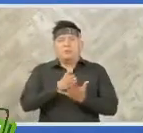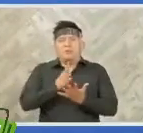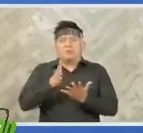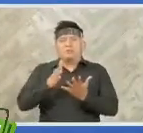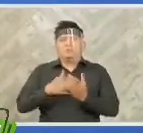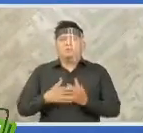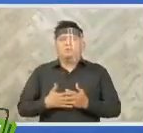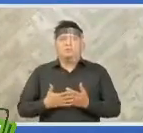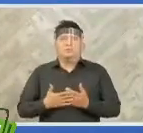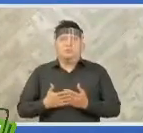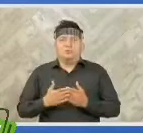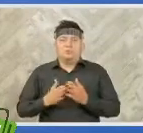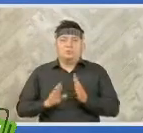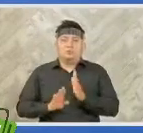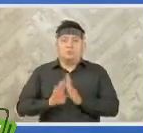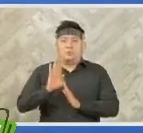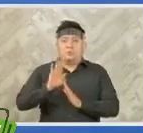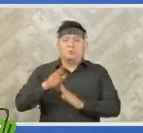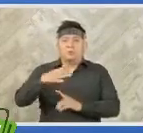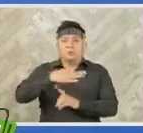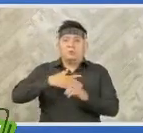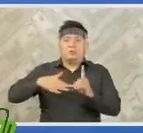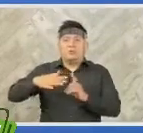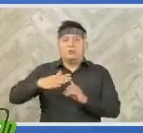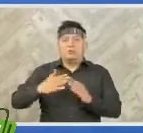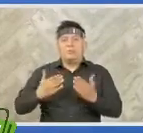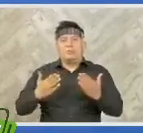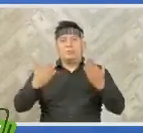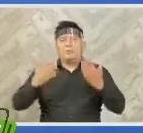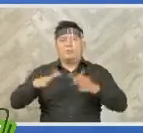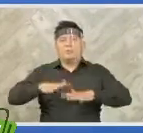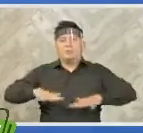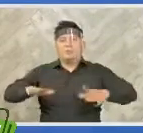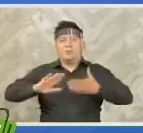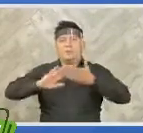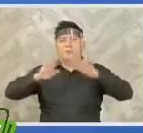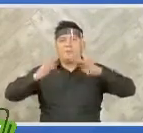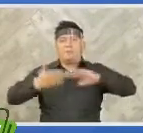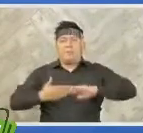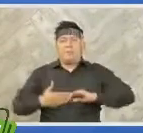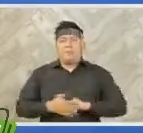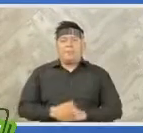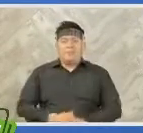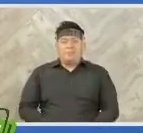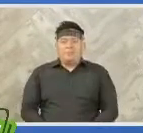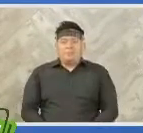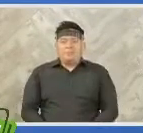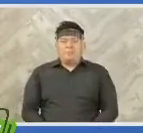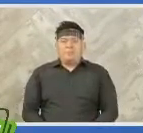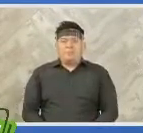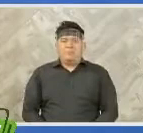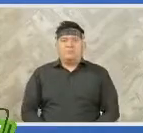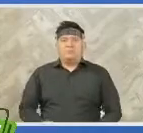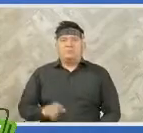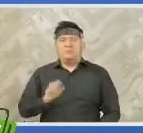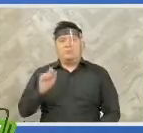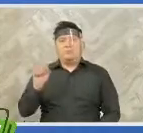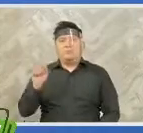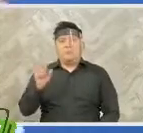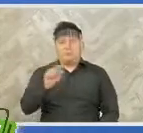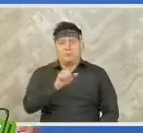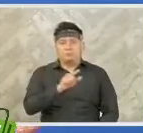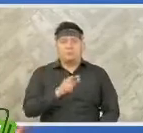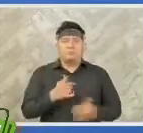de desarrollo que se llama Entornos Protectores para un Territorio en Paz. Así que en esta segunda ronda de preguntas voy a